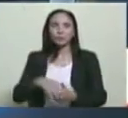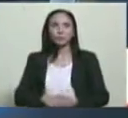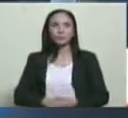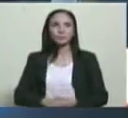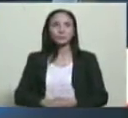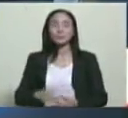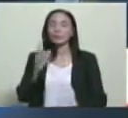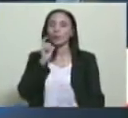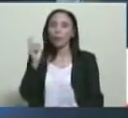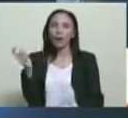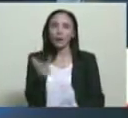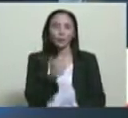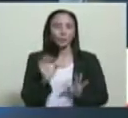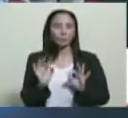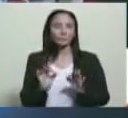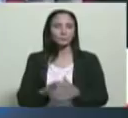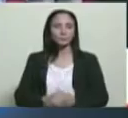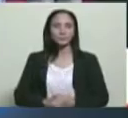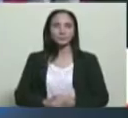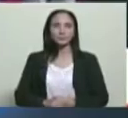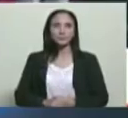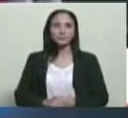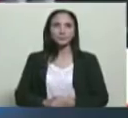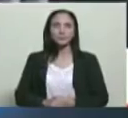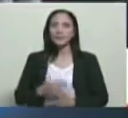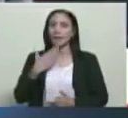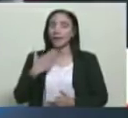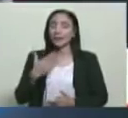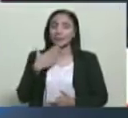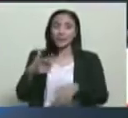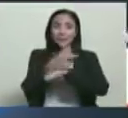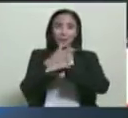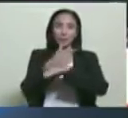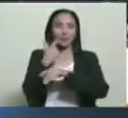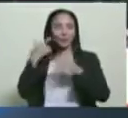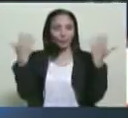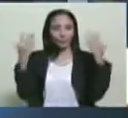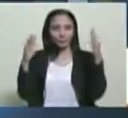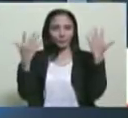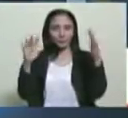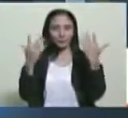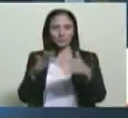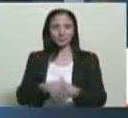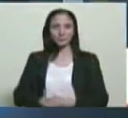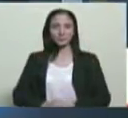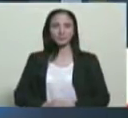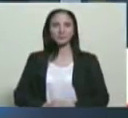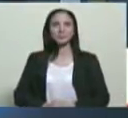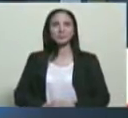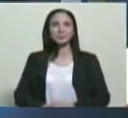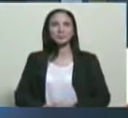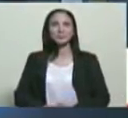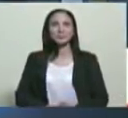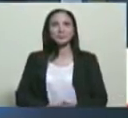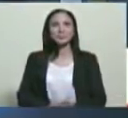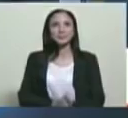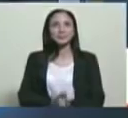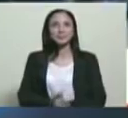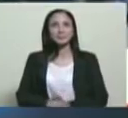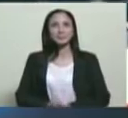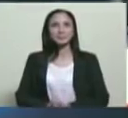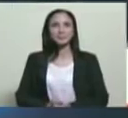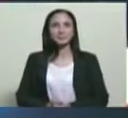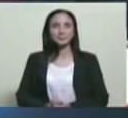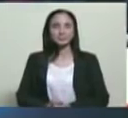Guárico, tremendo. Muchas gracias, gobernador, querido hermano. Otro aplauso al Guárico y a la misión Chamba Juvenil.